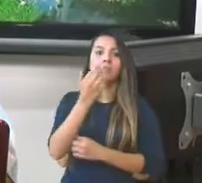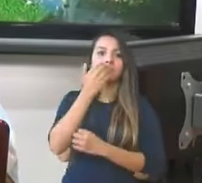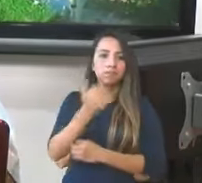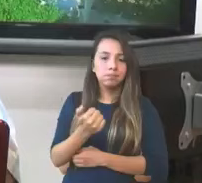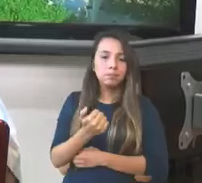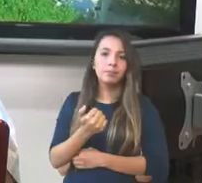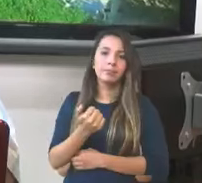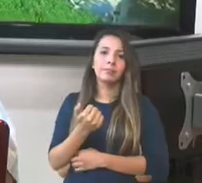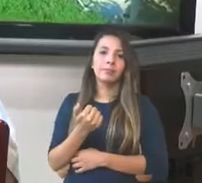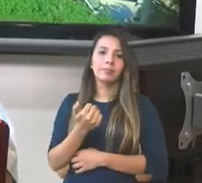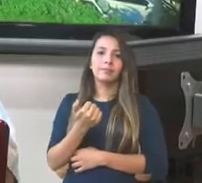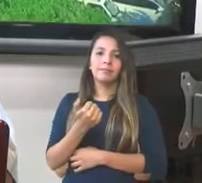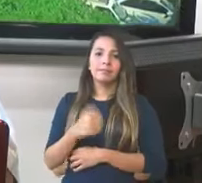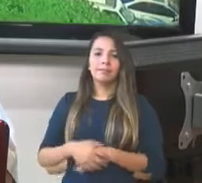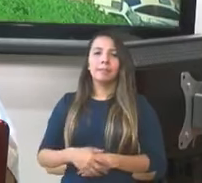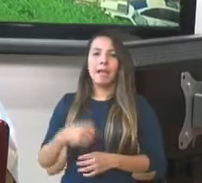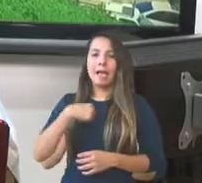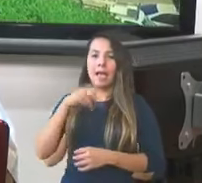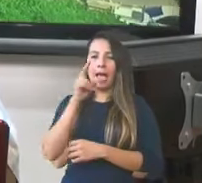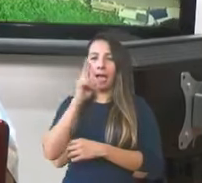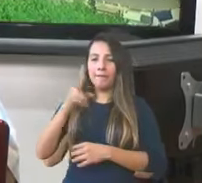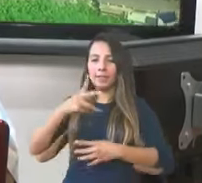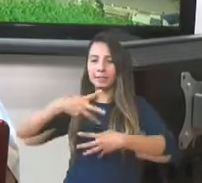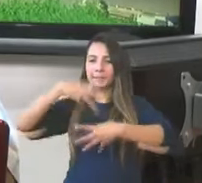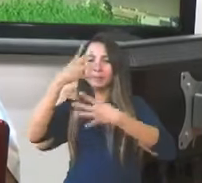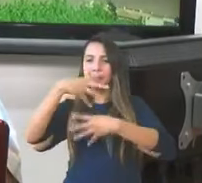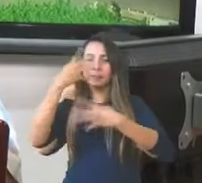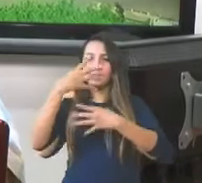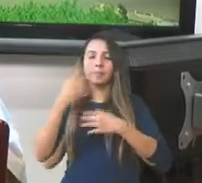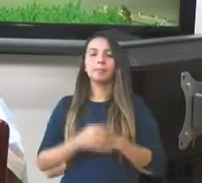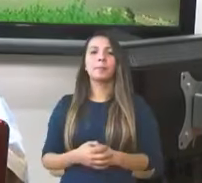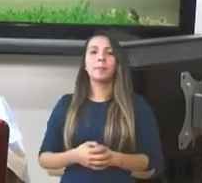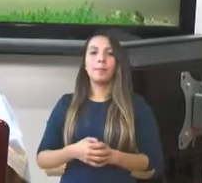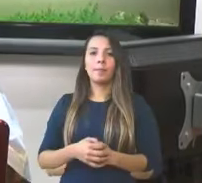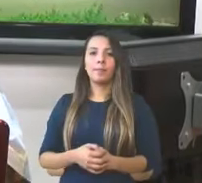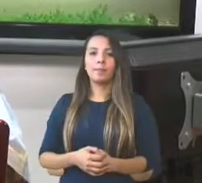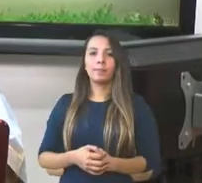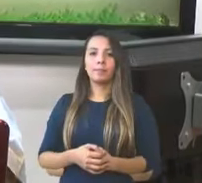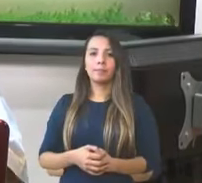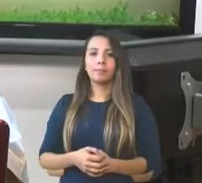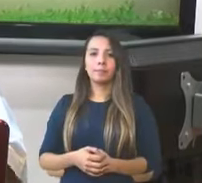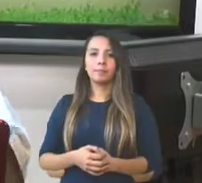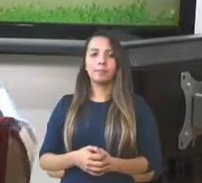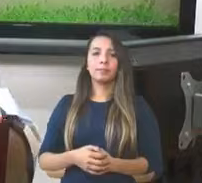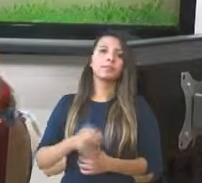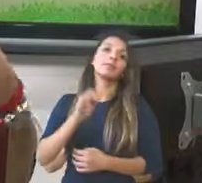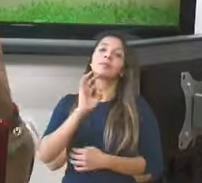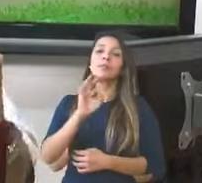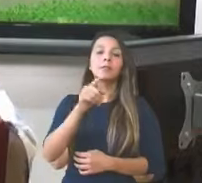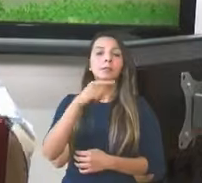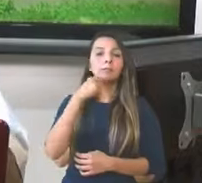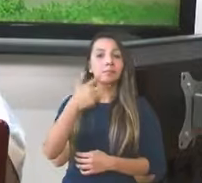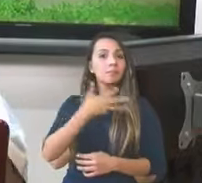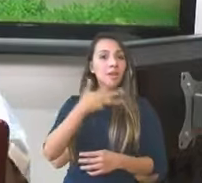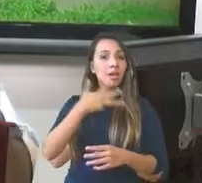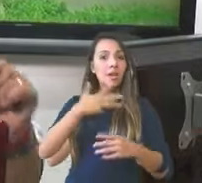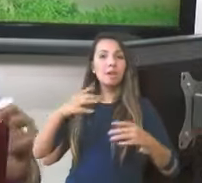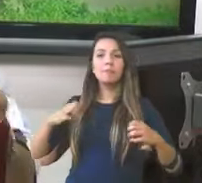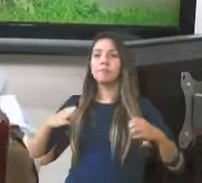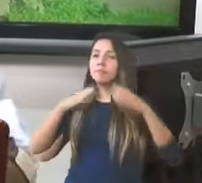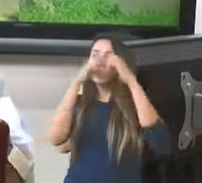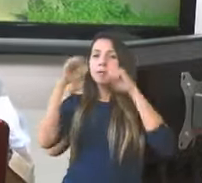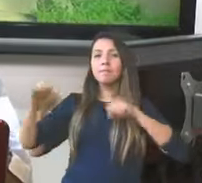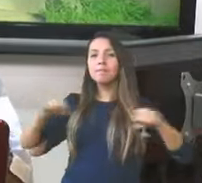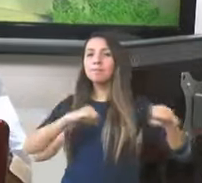familiar. Y déjenme acercarme más a la publicación, aquí está. Cuentan con un plan familiar en caso de sismo en